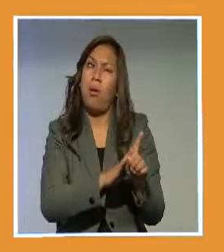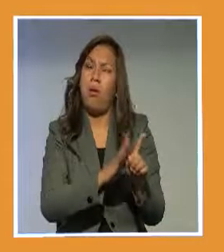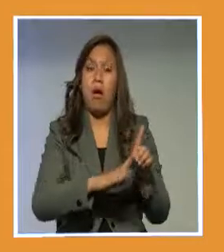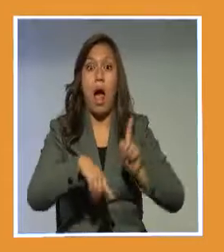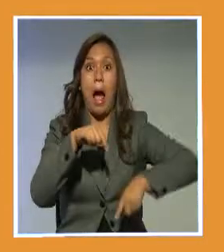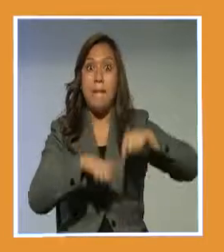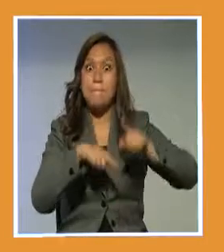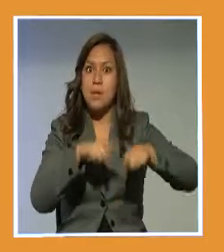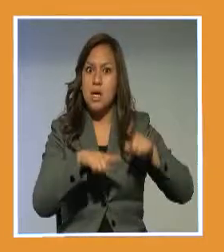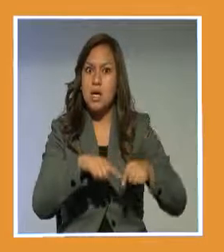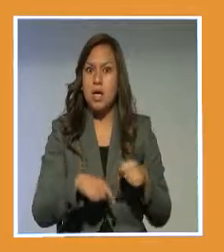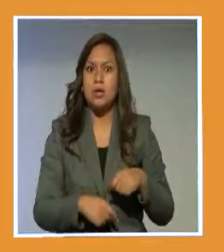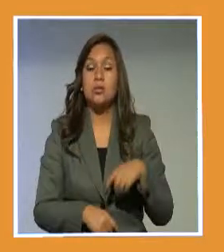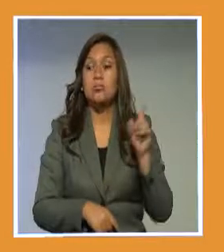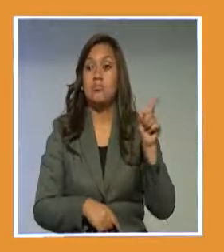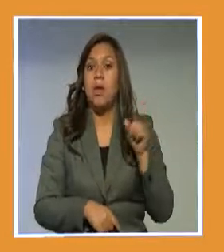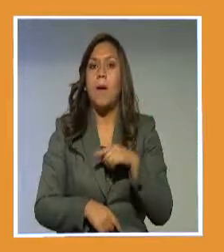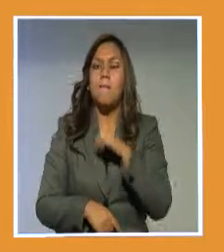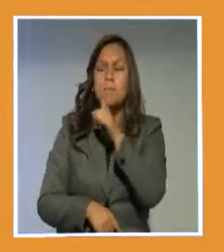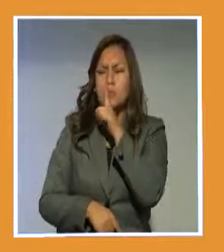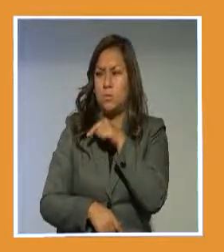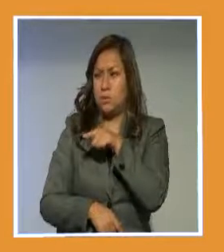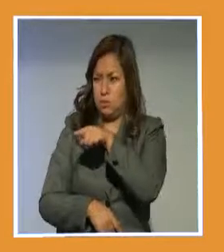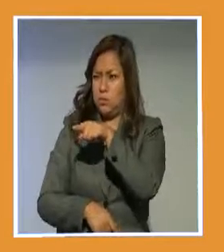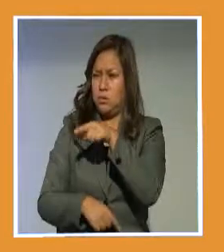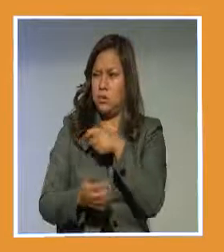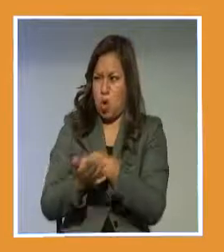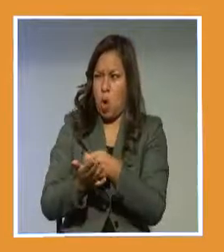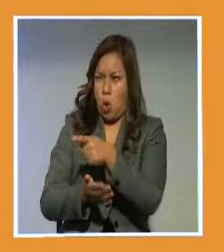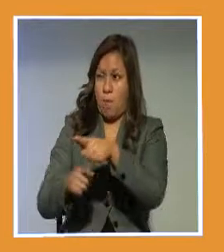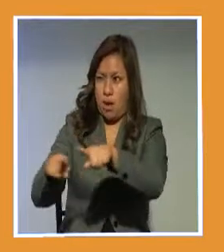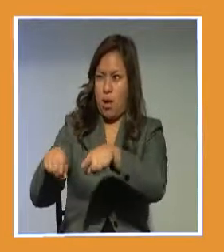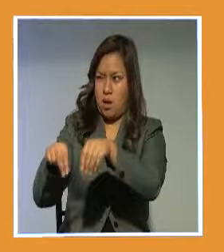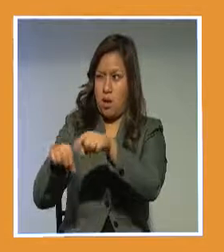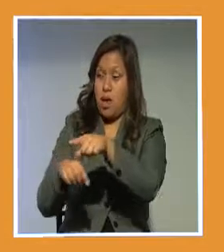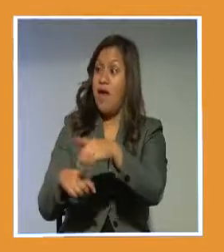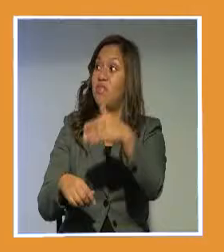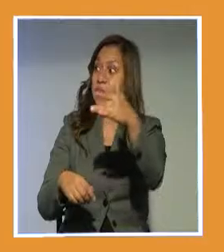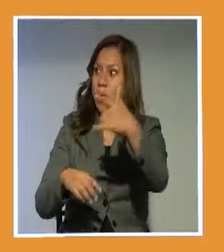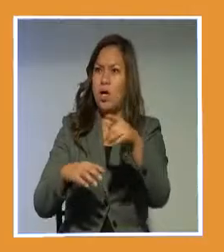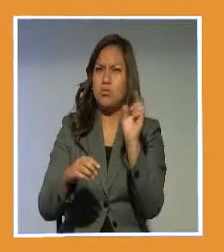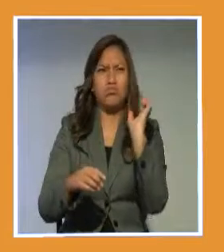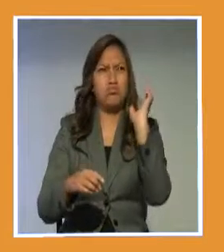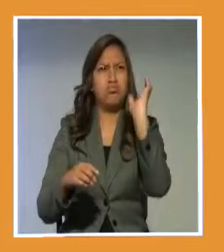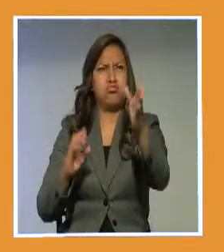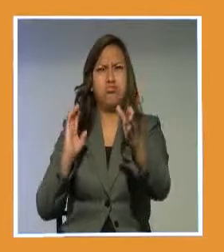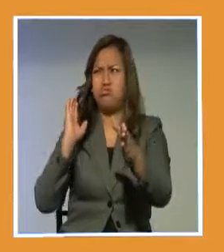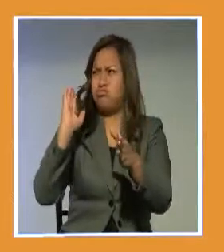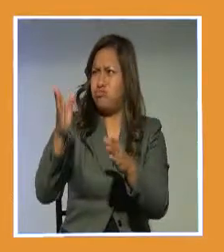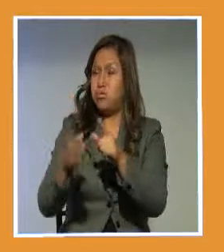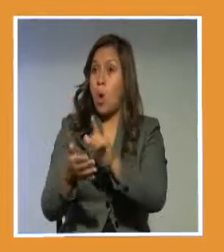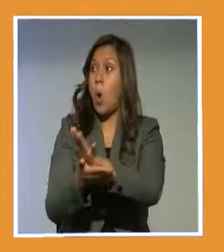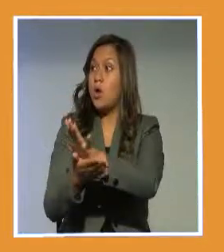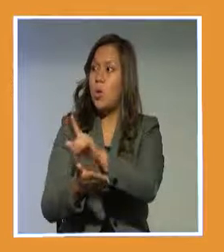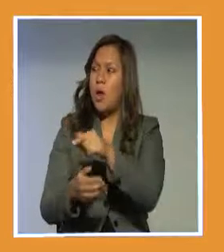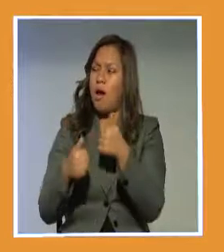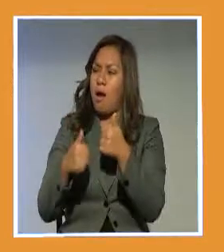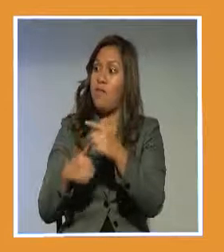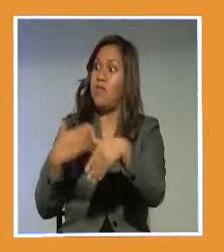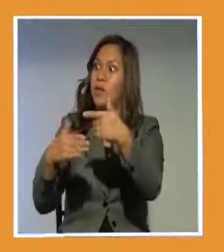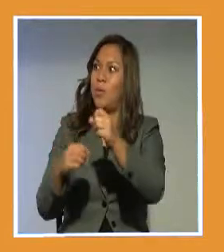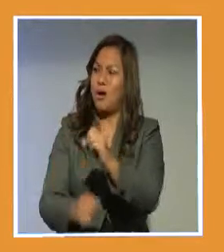terrenos a precio de nada, sabiendo que en 5 o 6 años se va a construir la mega obra, y esos terrenos pasan a